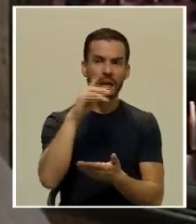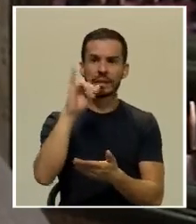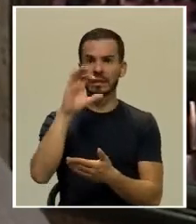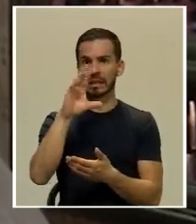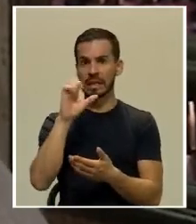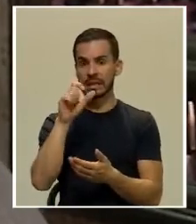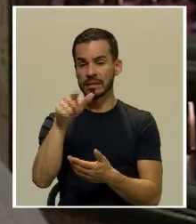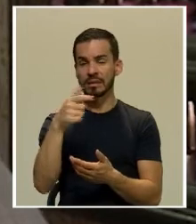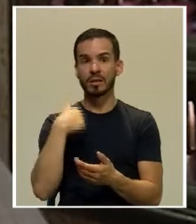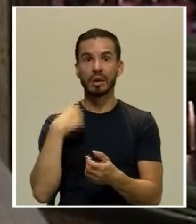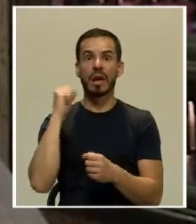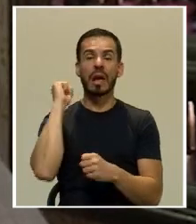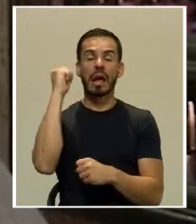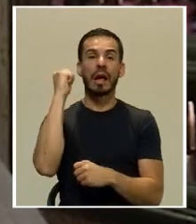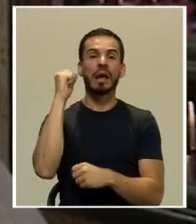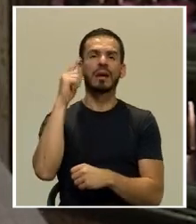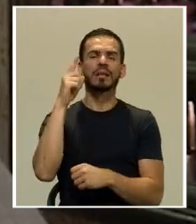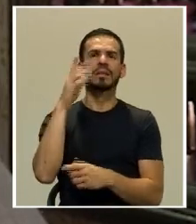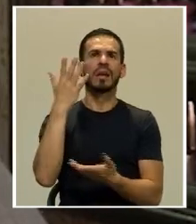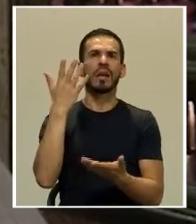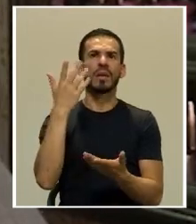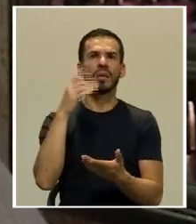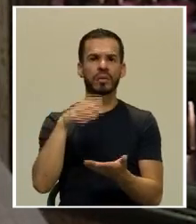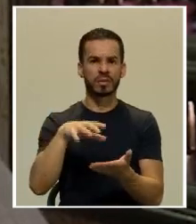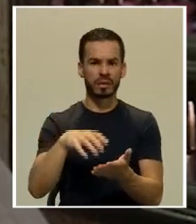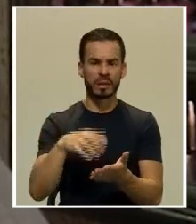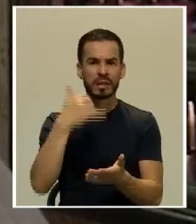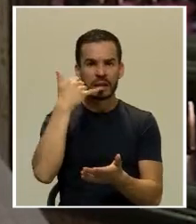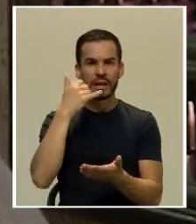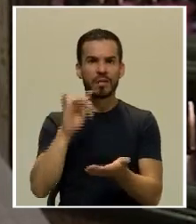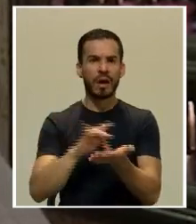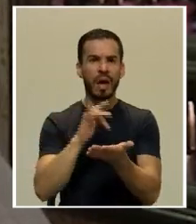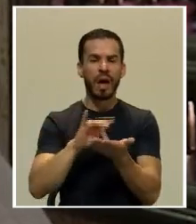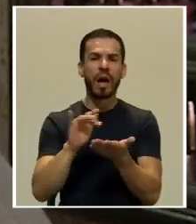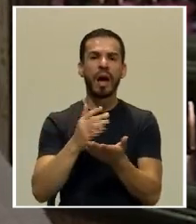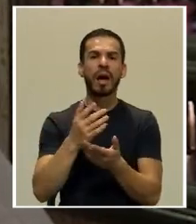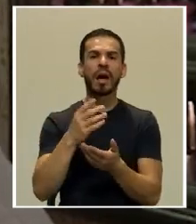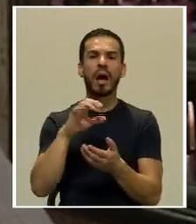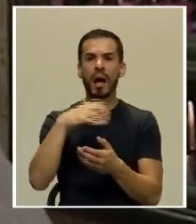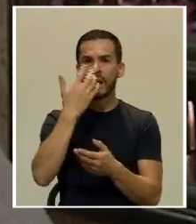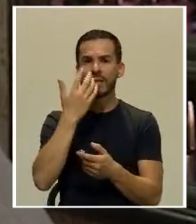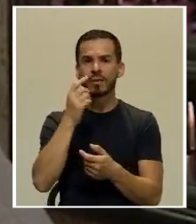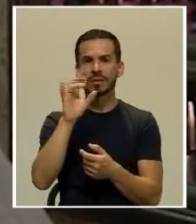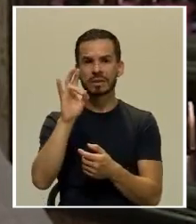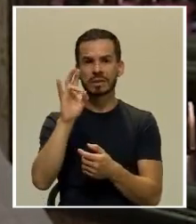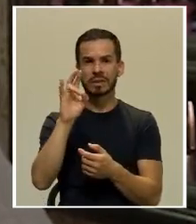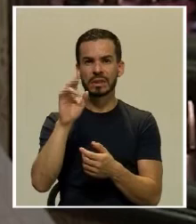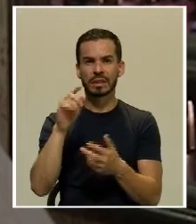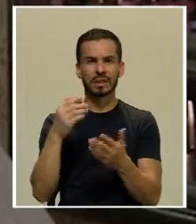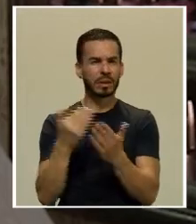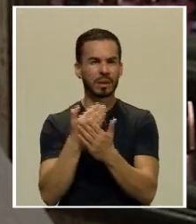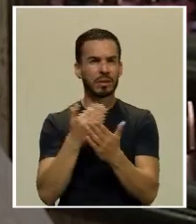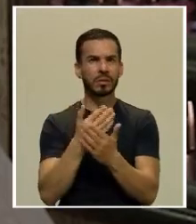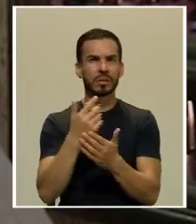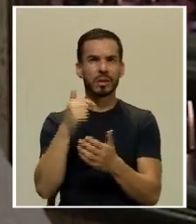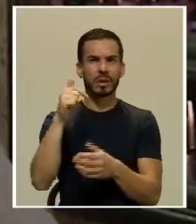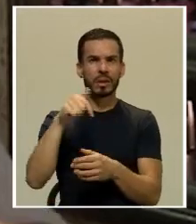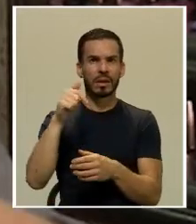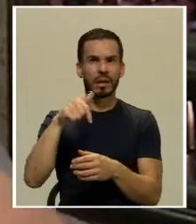ICE, se suponía que me había ganado, en ese entonces era un iPhone 7, cuando esos estaban recién salidos